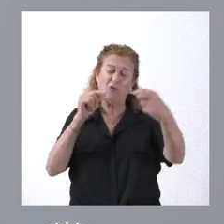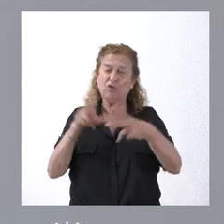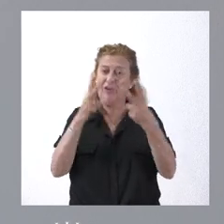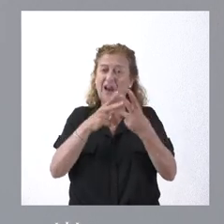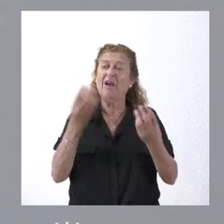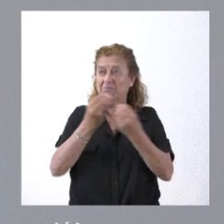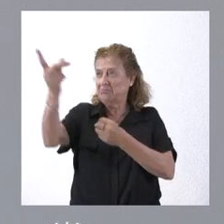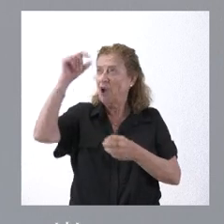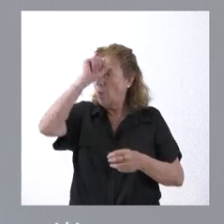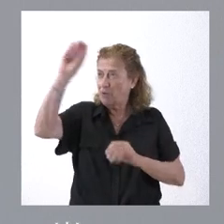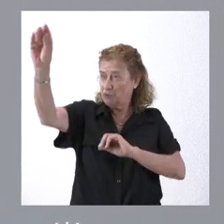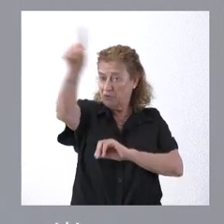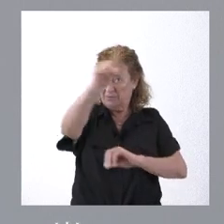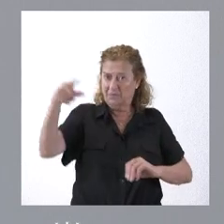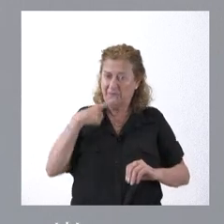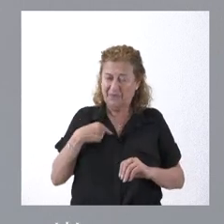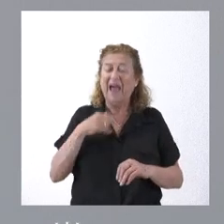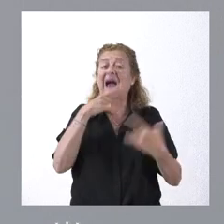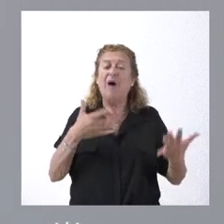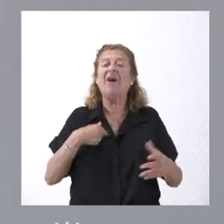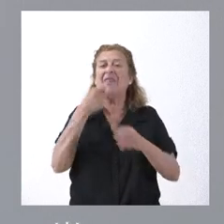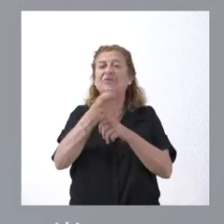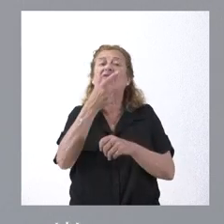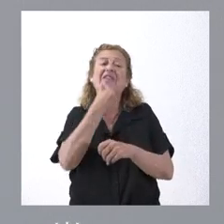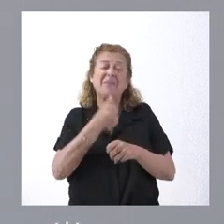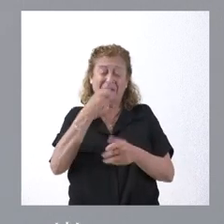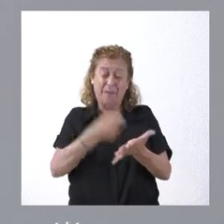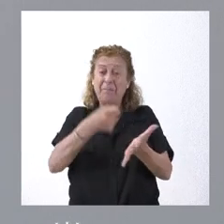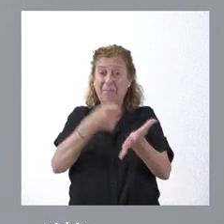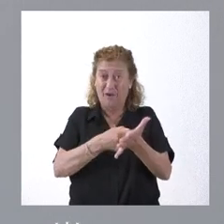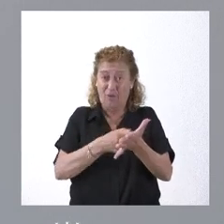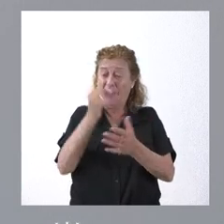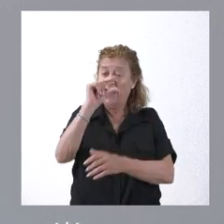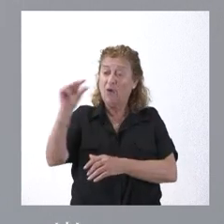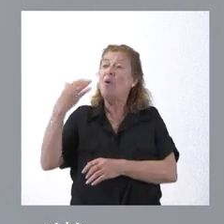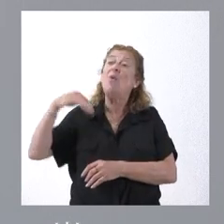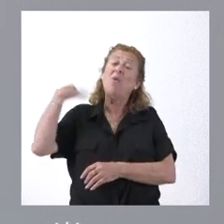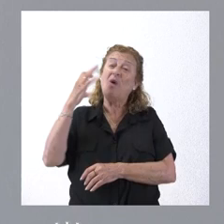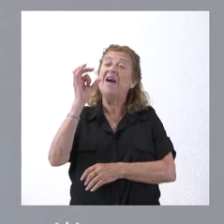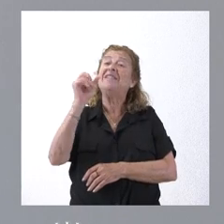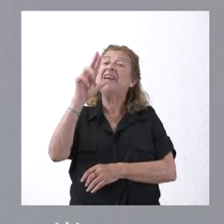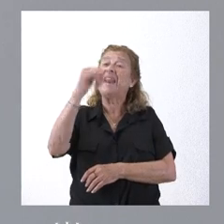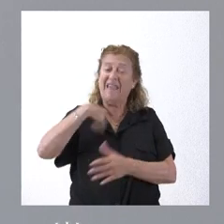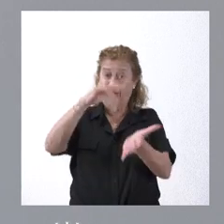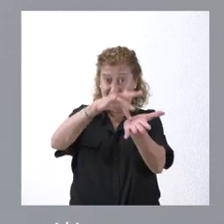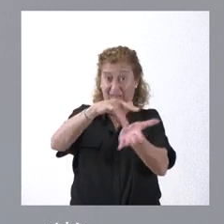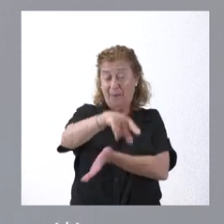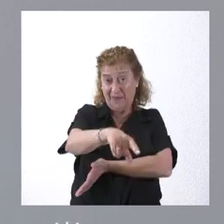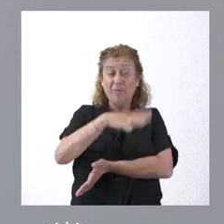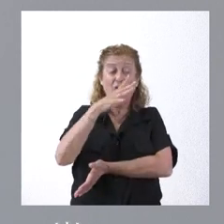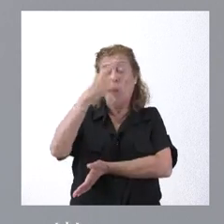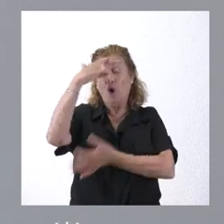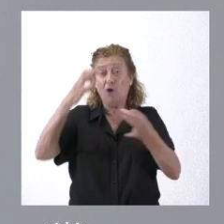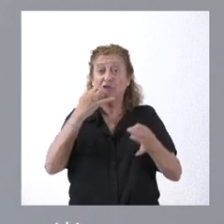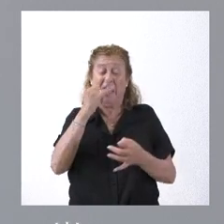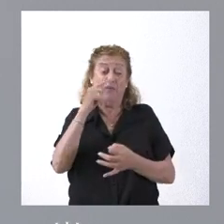que hacemos ahora es facilitar el pago de unas cantidades que el propio Serla ya debía, porque, lógicamente, si hay un contrato